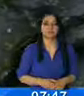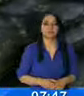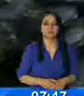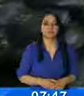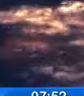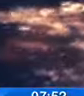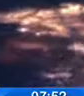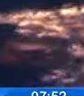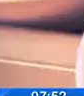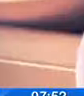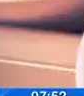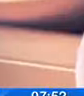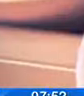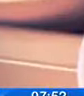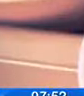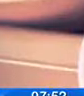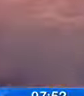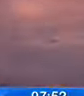peñafiel